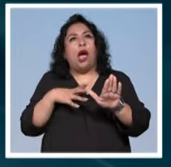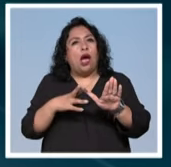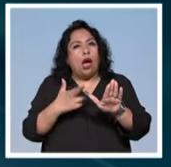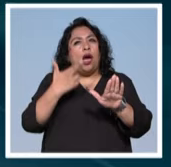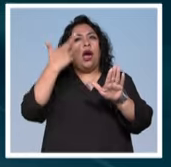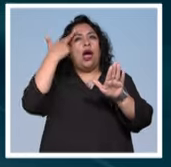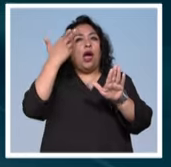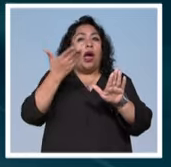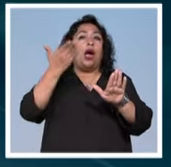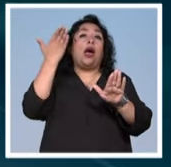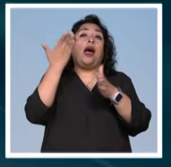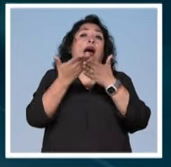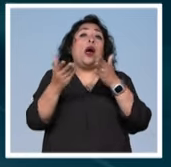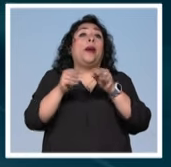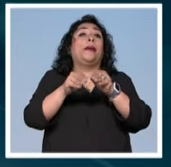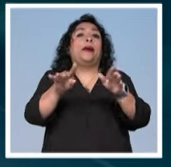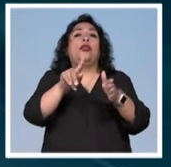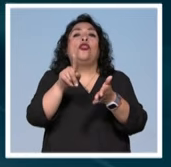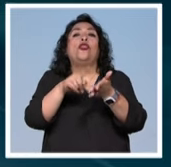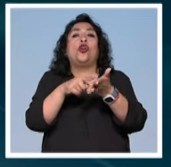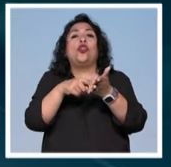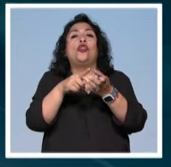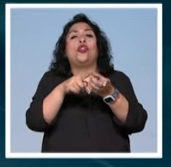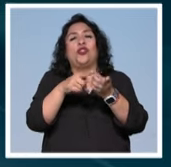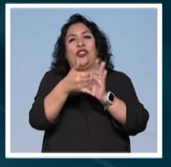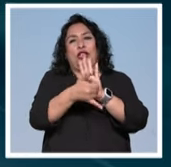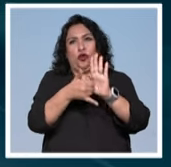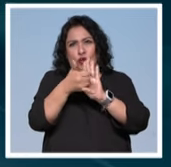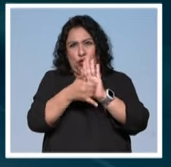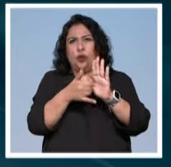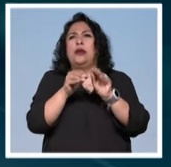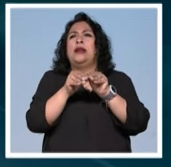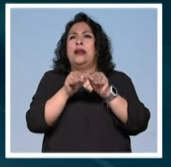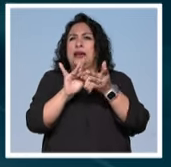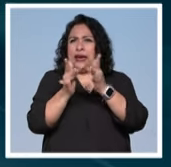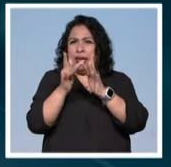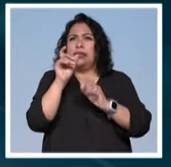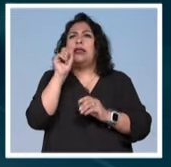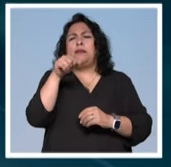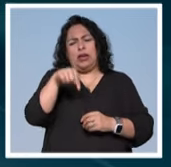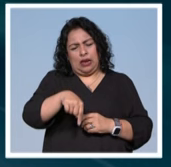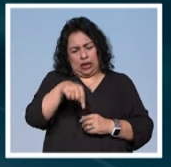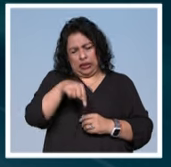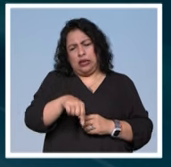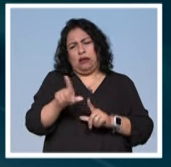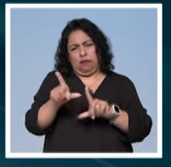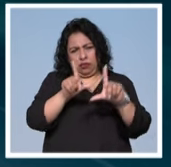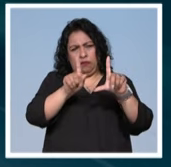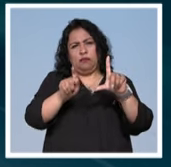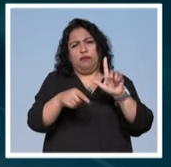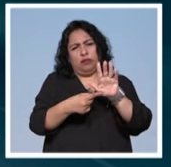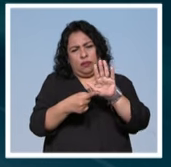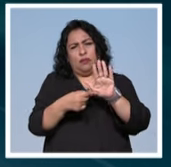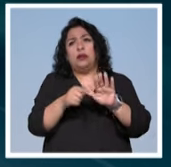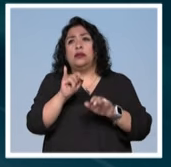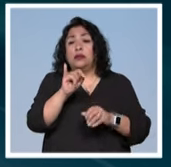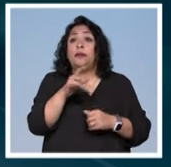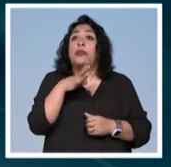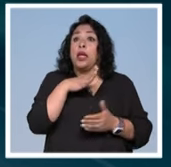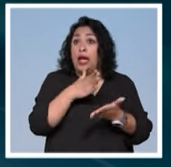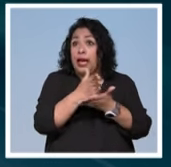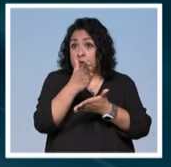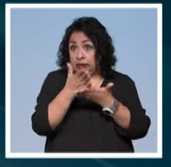la Pues ahora a nuestras redes a nuestro canal de YouTube y también naturalmente estarán pasando aquí en la pantalla están